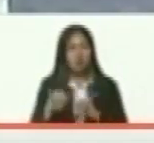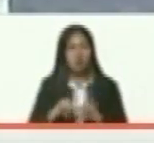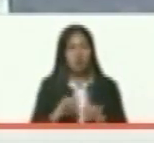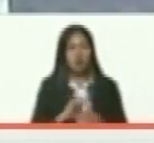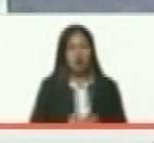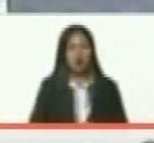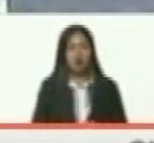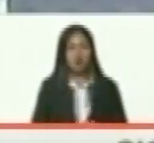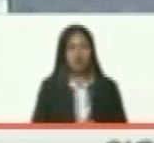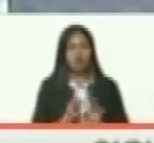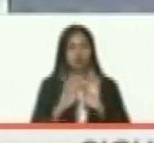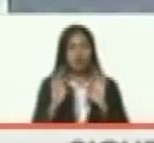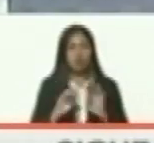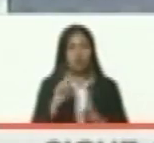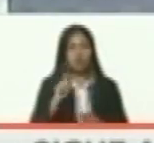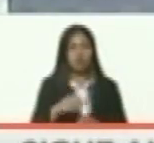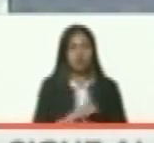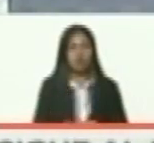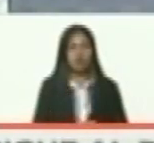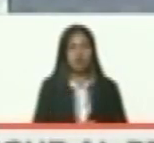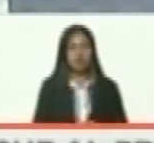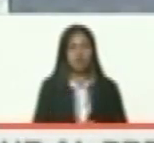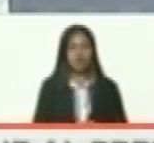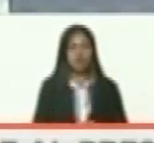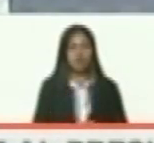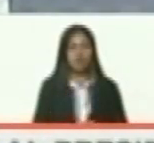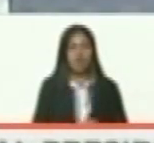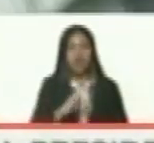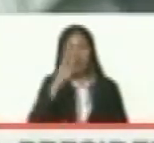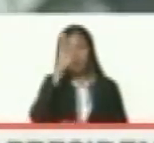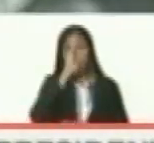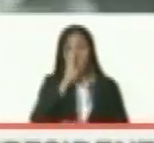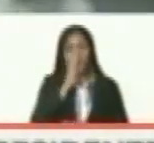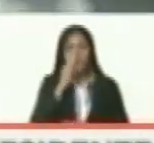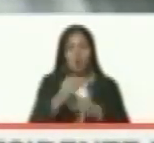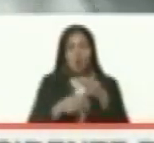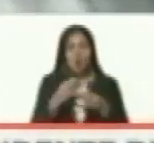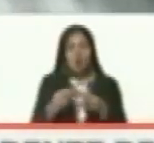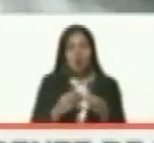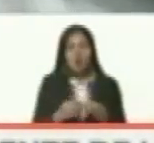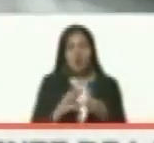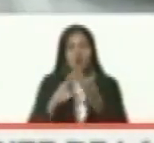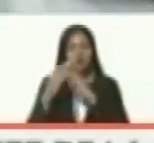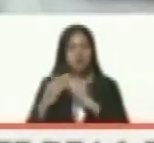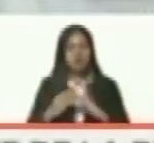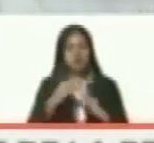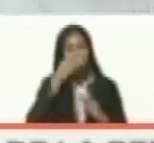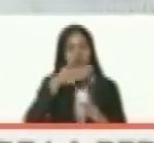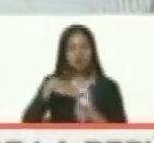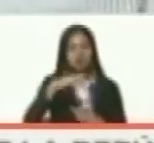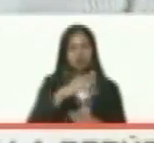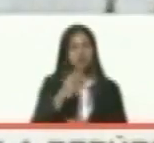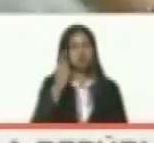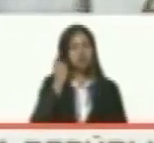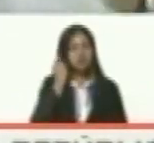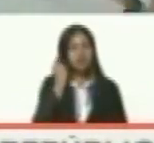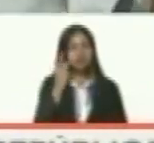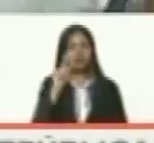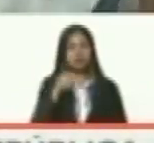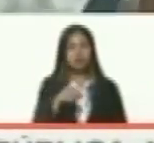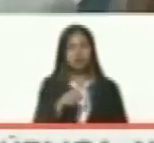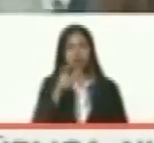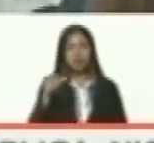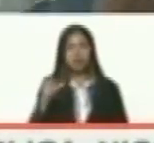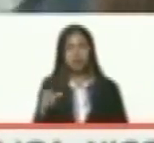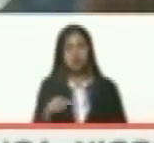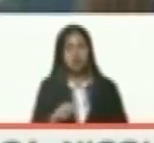Vamos, el Banco Bicentenario es el banco de la clase obrera, Pérez Abad, de las comunas, del pueblo, de las mujeres, de la gente